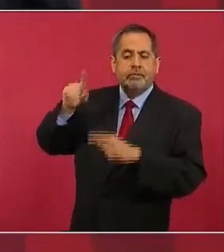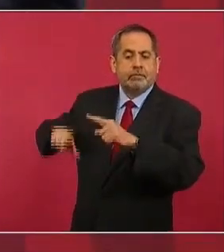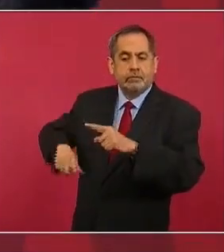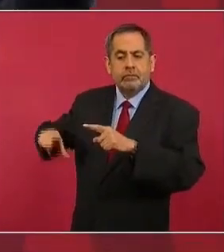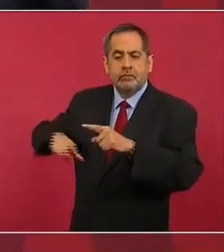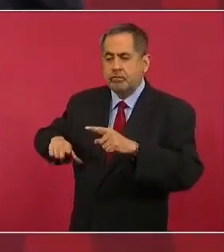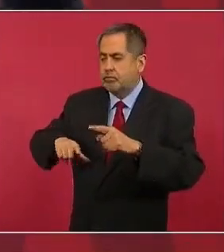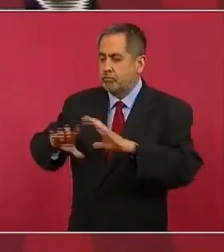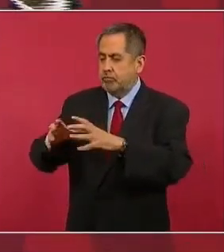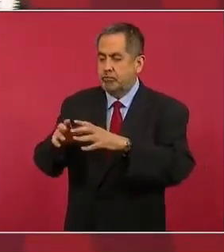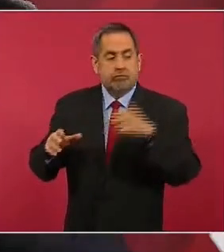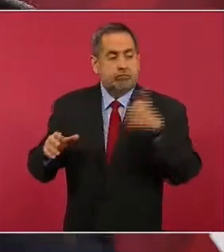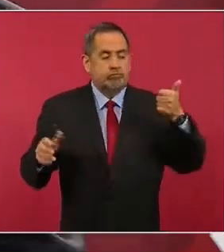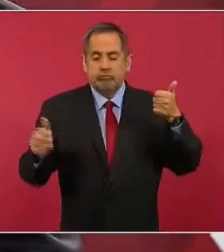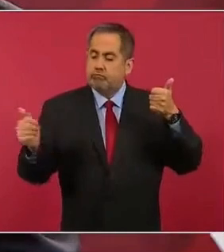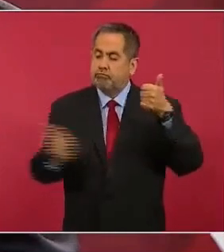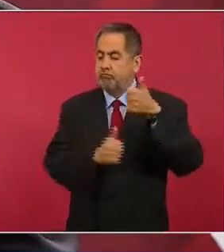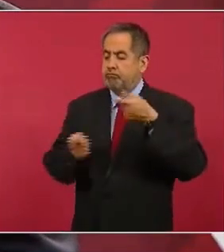servicio de una minoría rapaz,